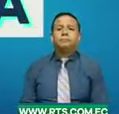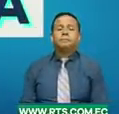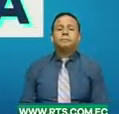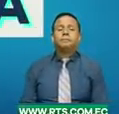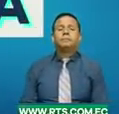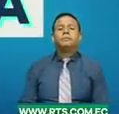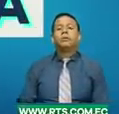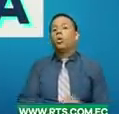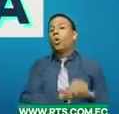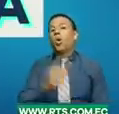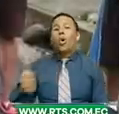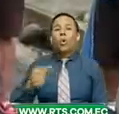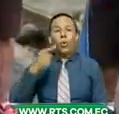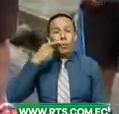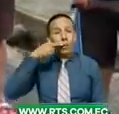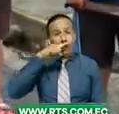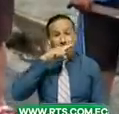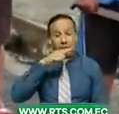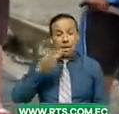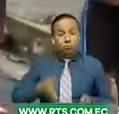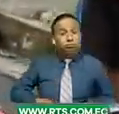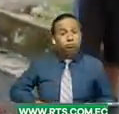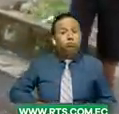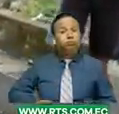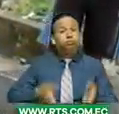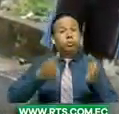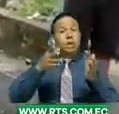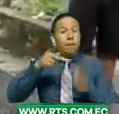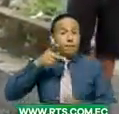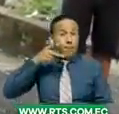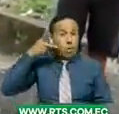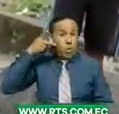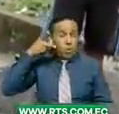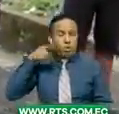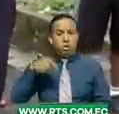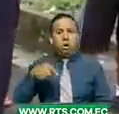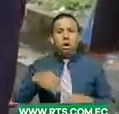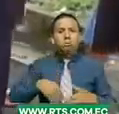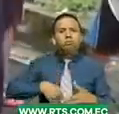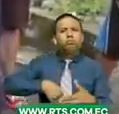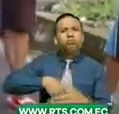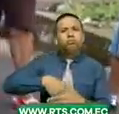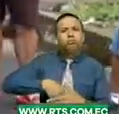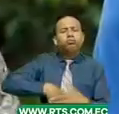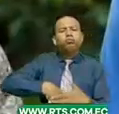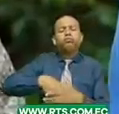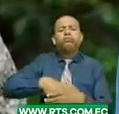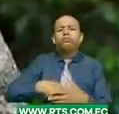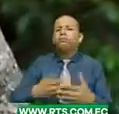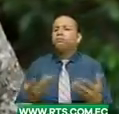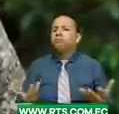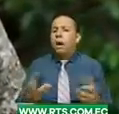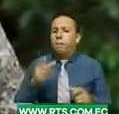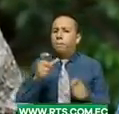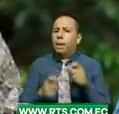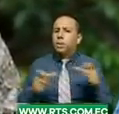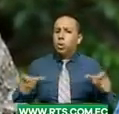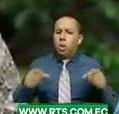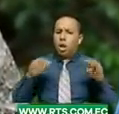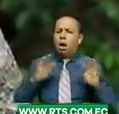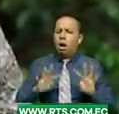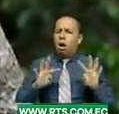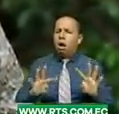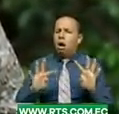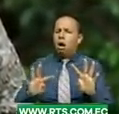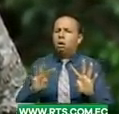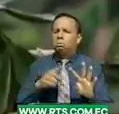Y en Pastaza, la vía Puyomacas, parte de la troncal amazónica, estuvo cerrada. Quienes protestaban eran los integrantes de